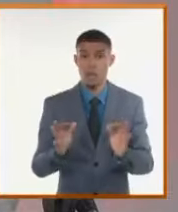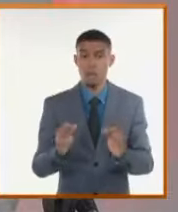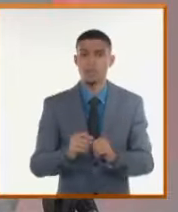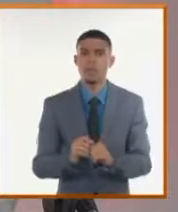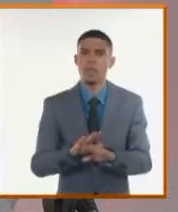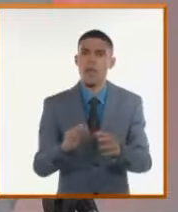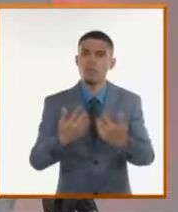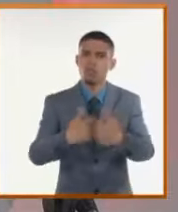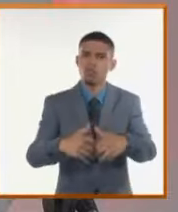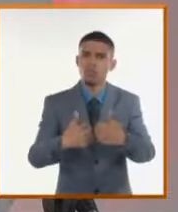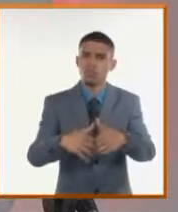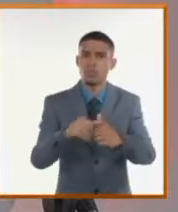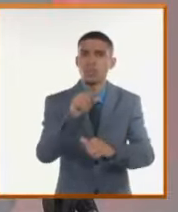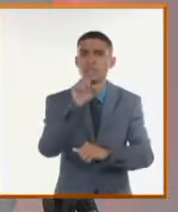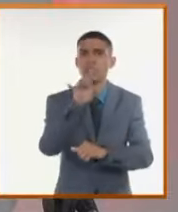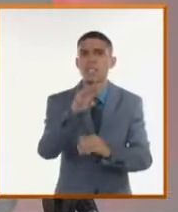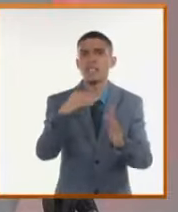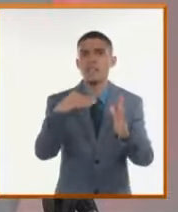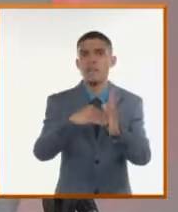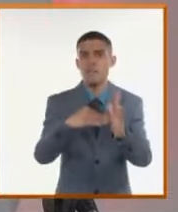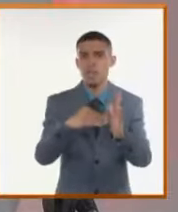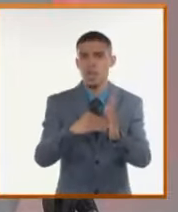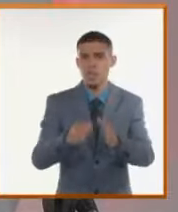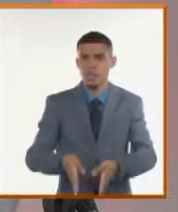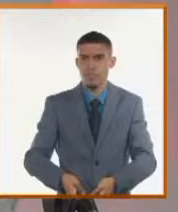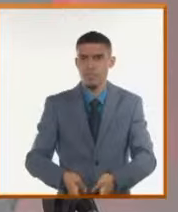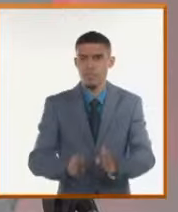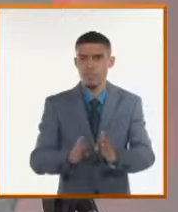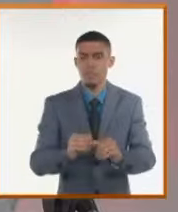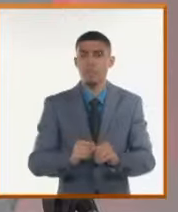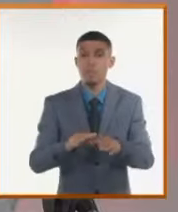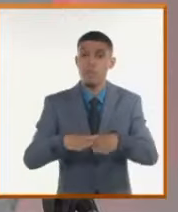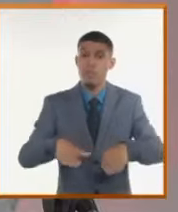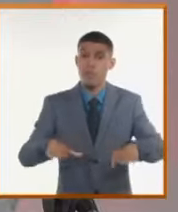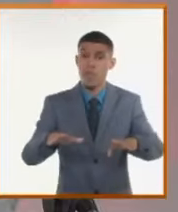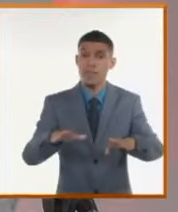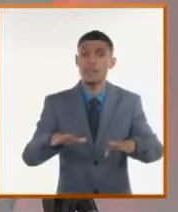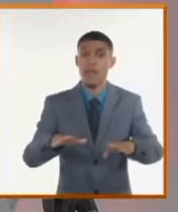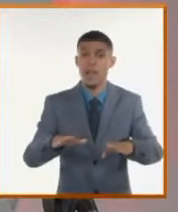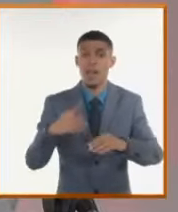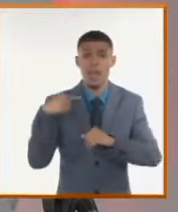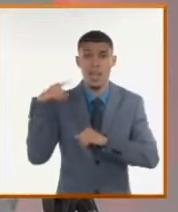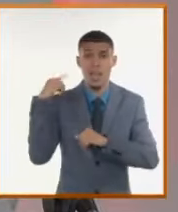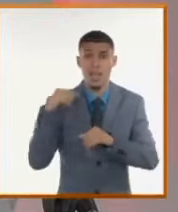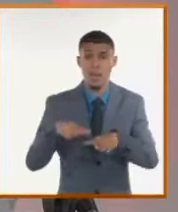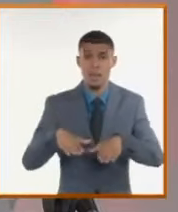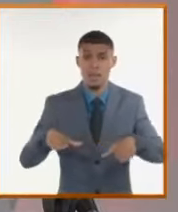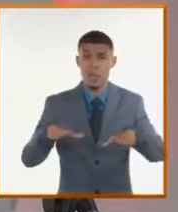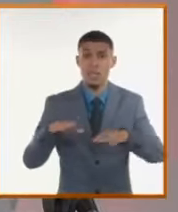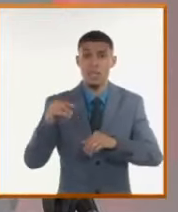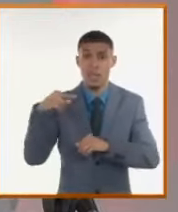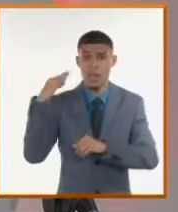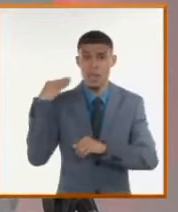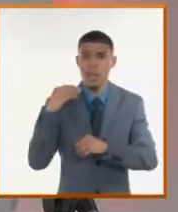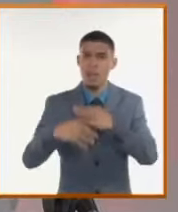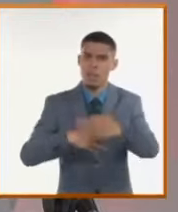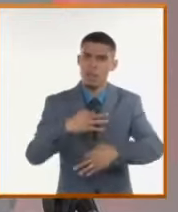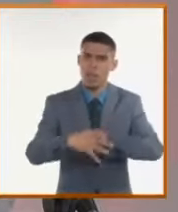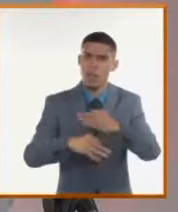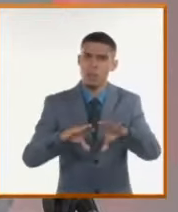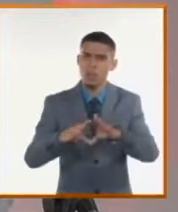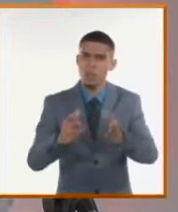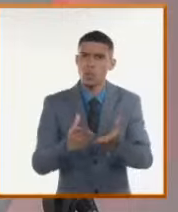fabricación de las 15000 traviesas que hablábamos en la mesa redonda de ayer eh se va a tratar a tratar de poner en esos puntos más